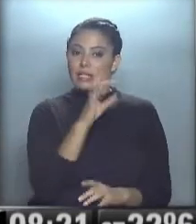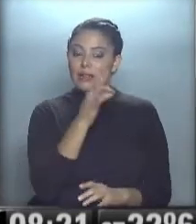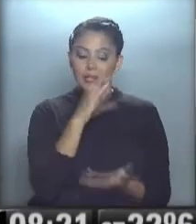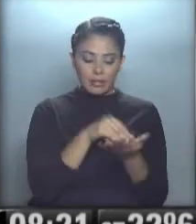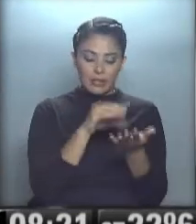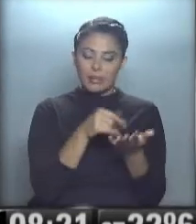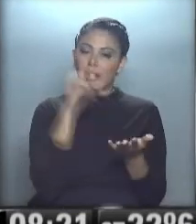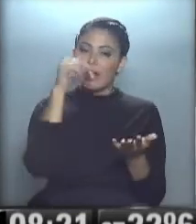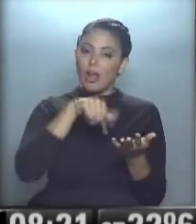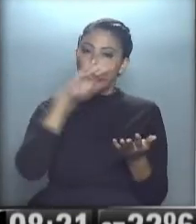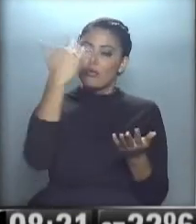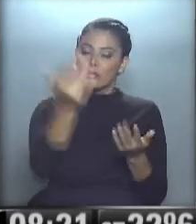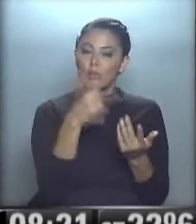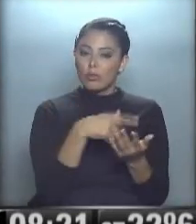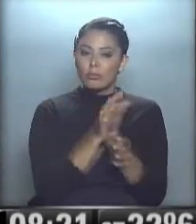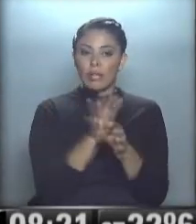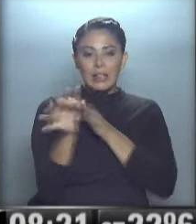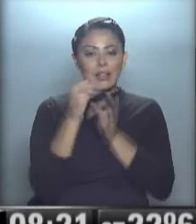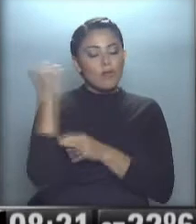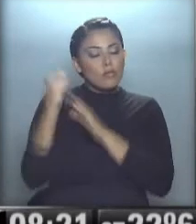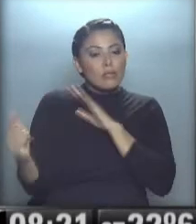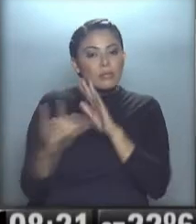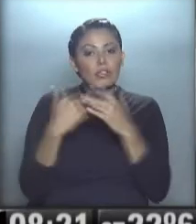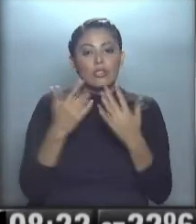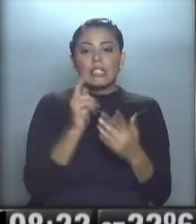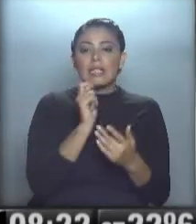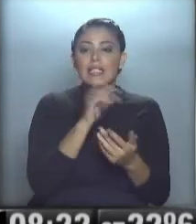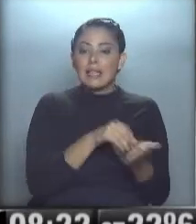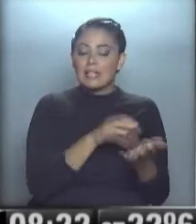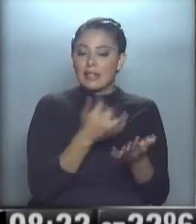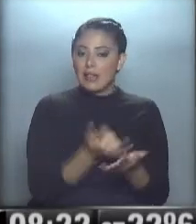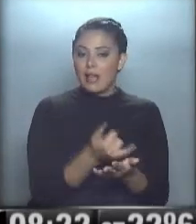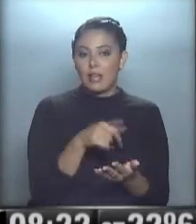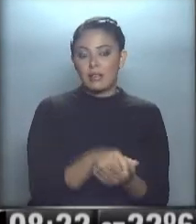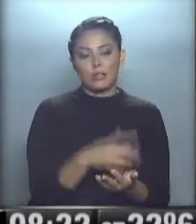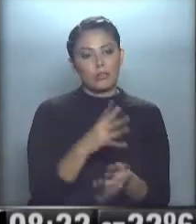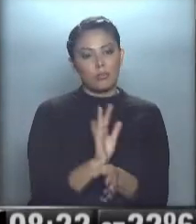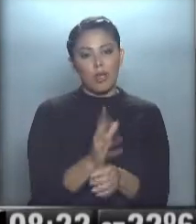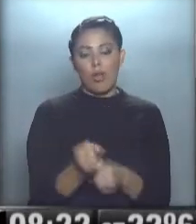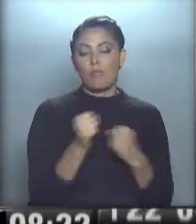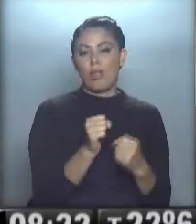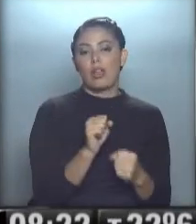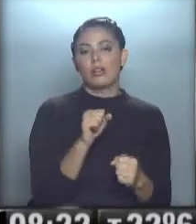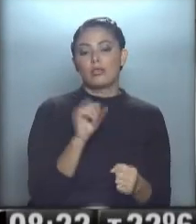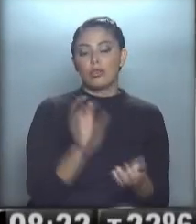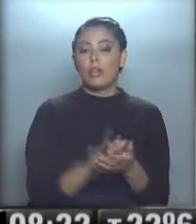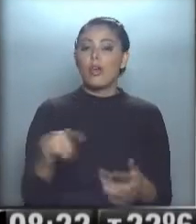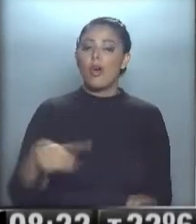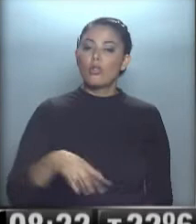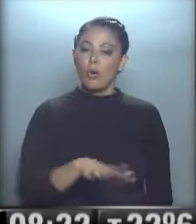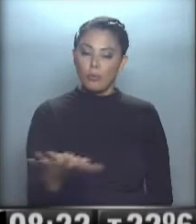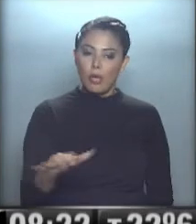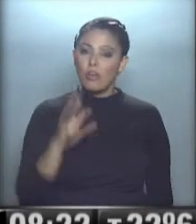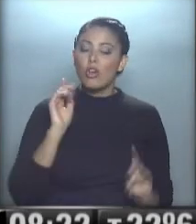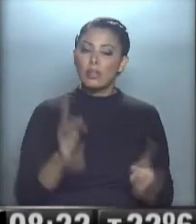en el presente y en el futuro. Por lo tanto, la posesión de la tierra es un factor de dominio sobre los pueblos. También es